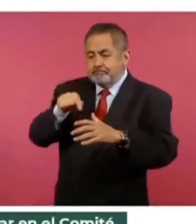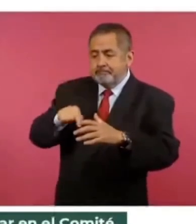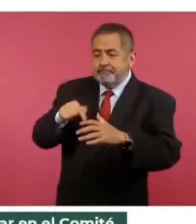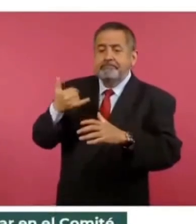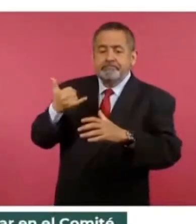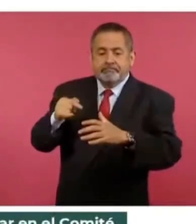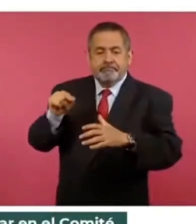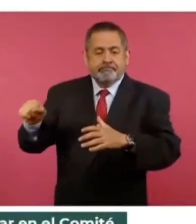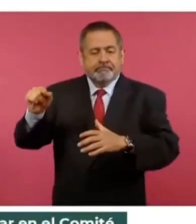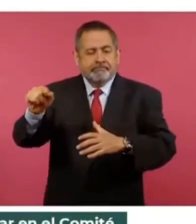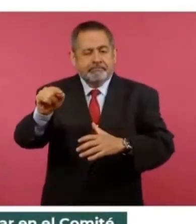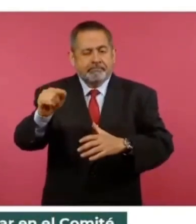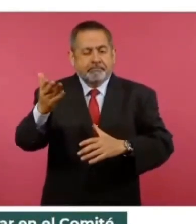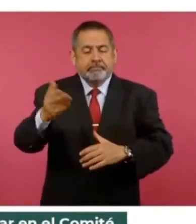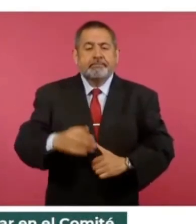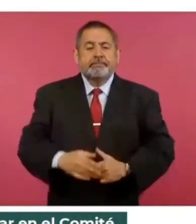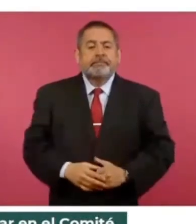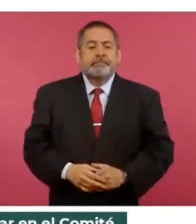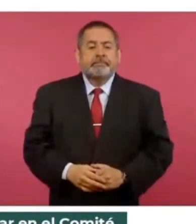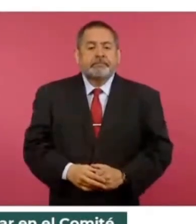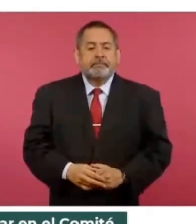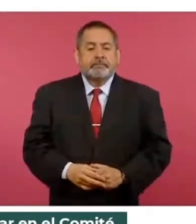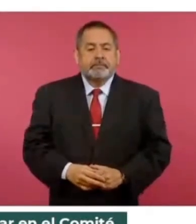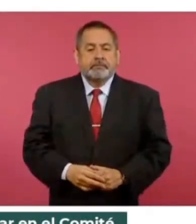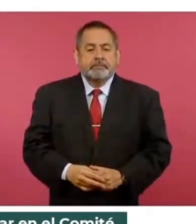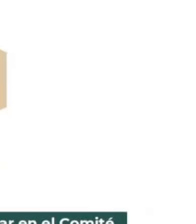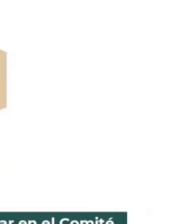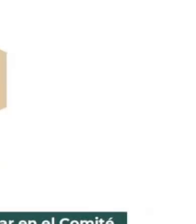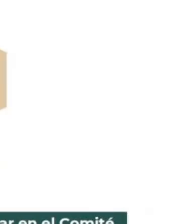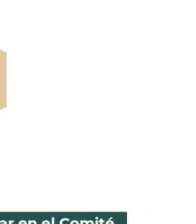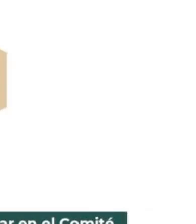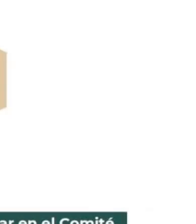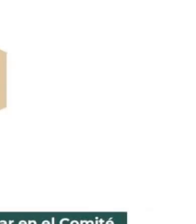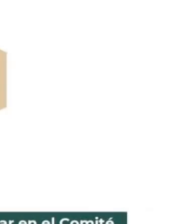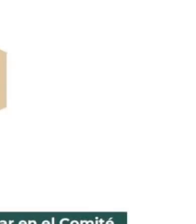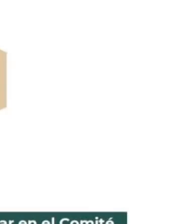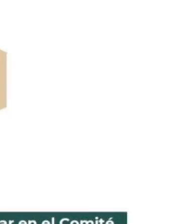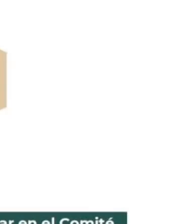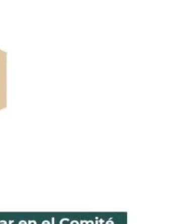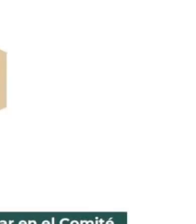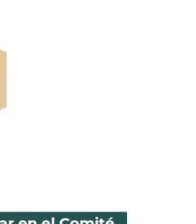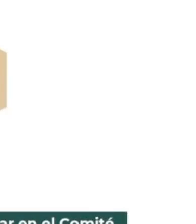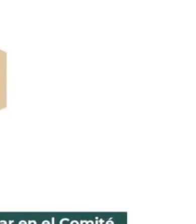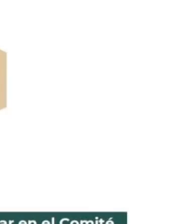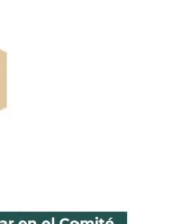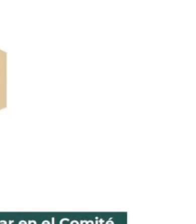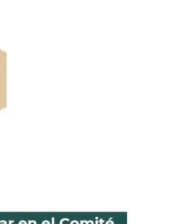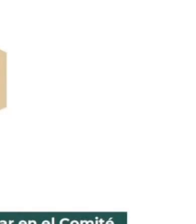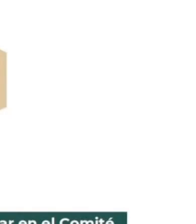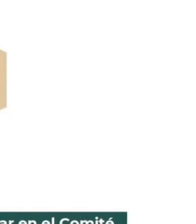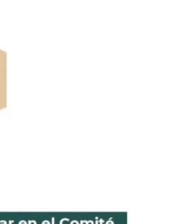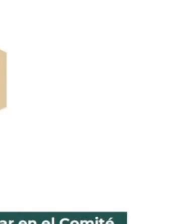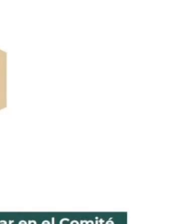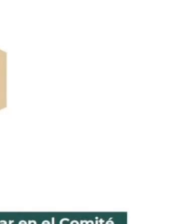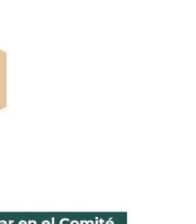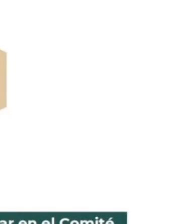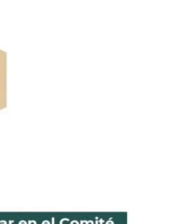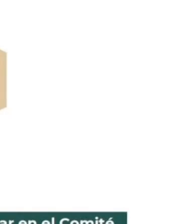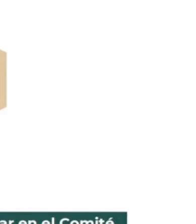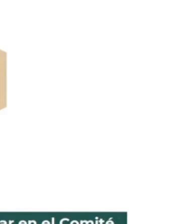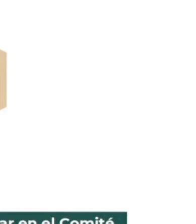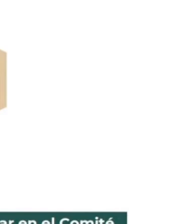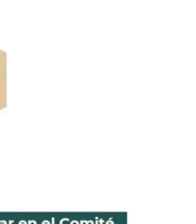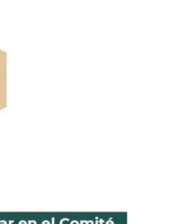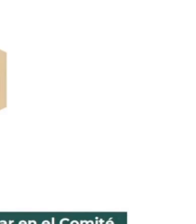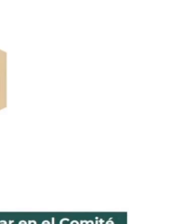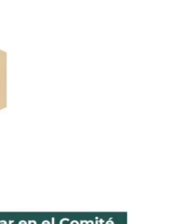salud. ¿Cuál es la necesidad más apremiante, la más urgente que tiene en materia de infraestructura, o cuál es el equipo del centro de salud